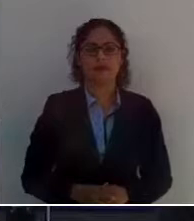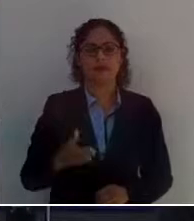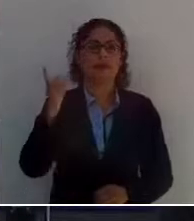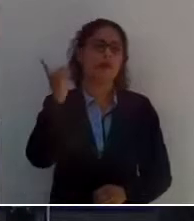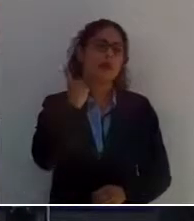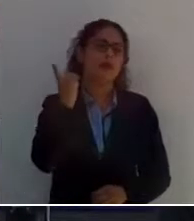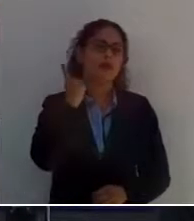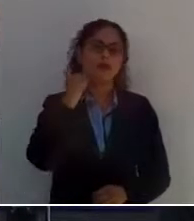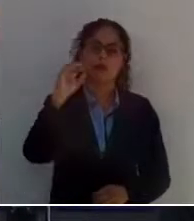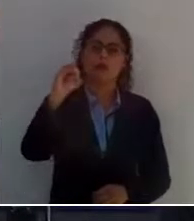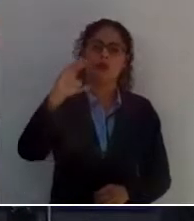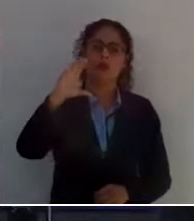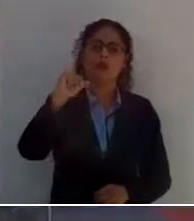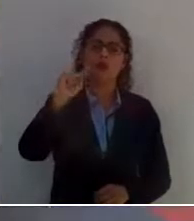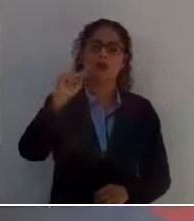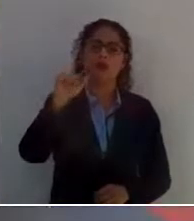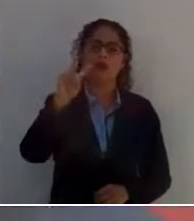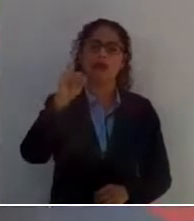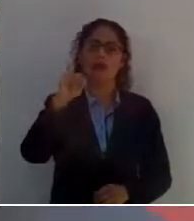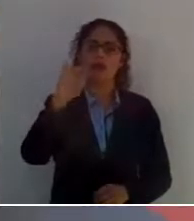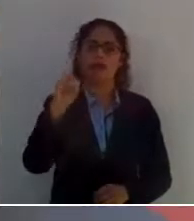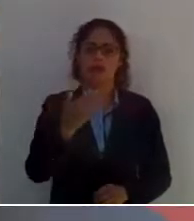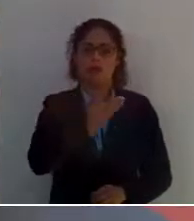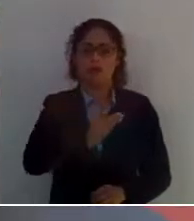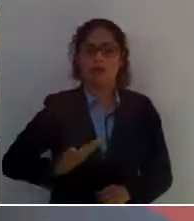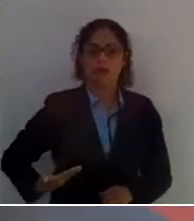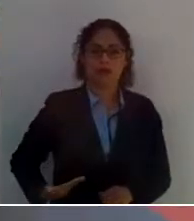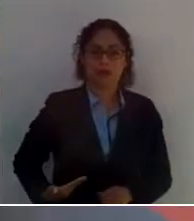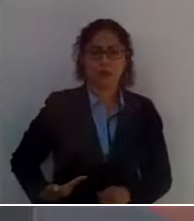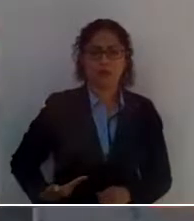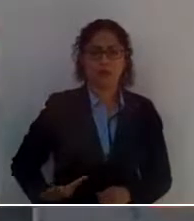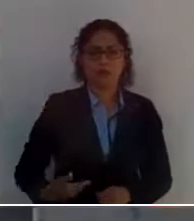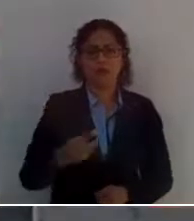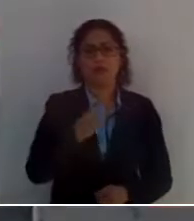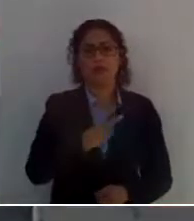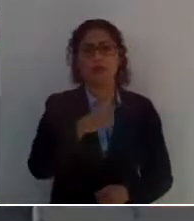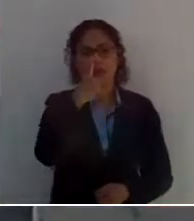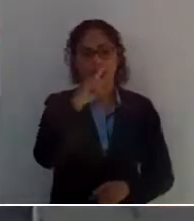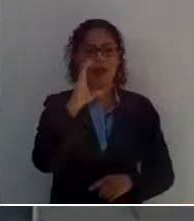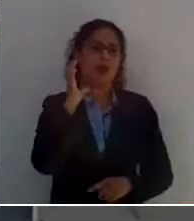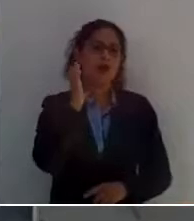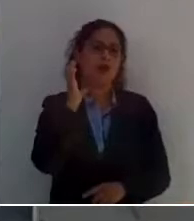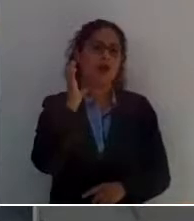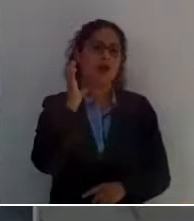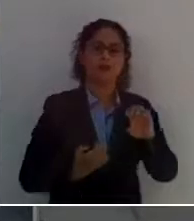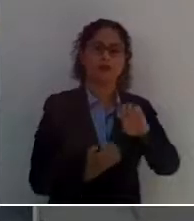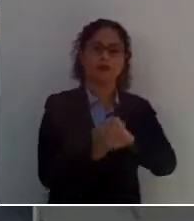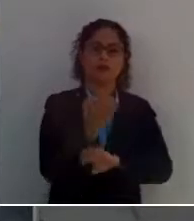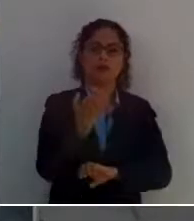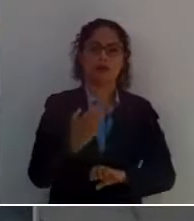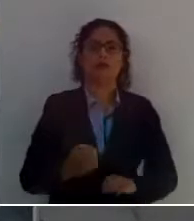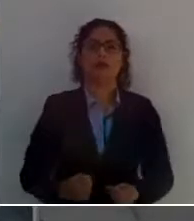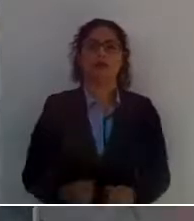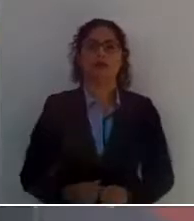Diputado Octavio Ocampo Córdoba, presidente de la mesa directiva del Honorable Congreso del Estado.